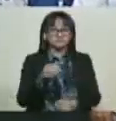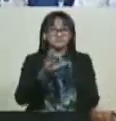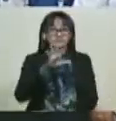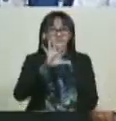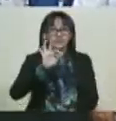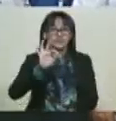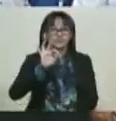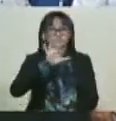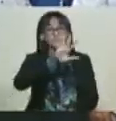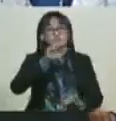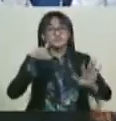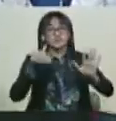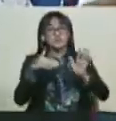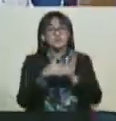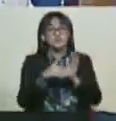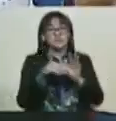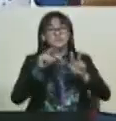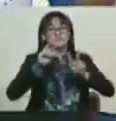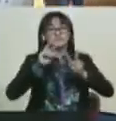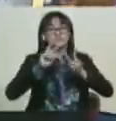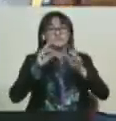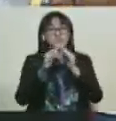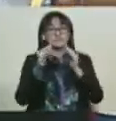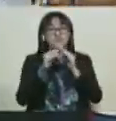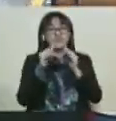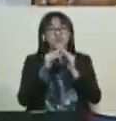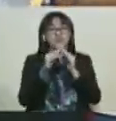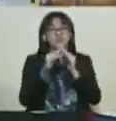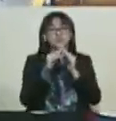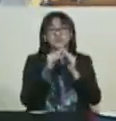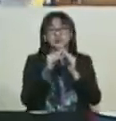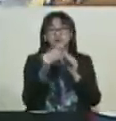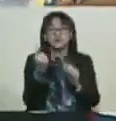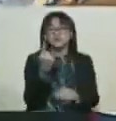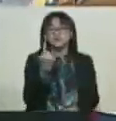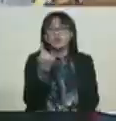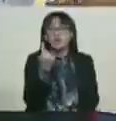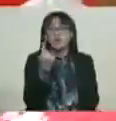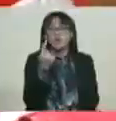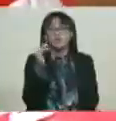56 mil viviendas sólo en yaracuy